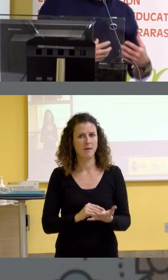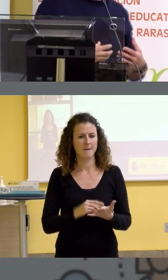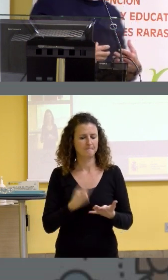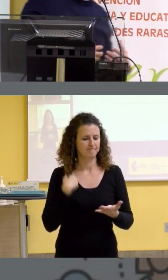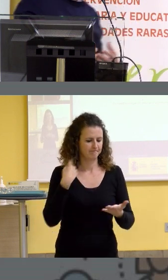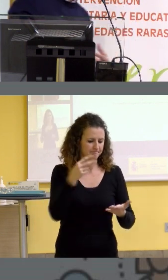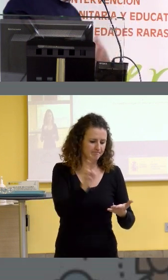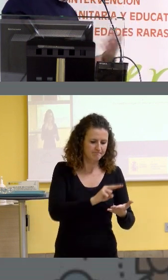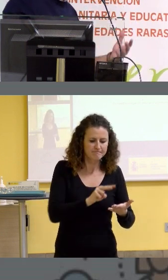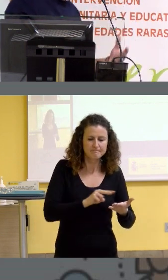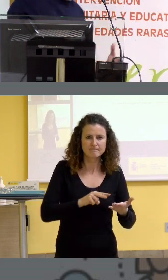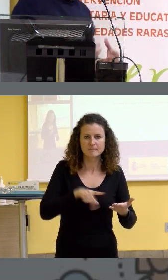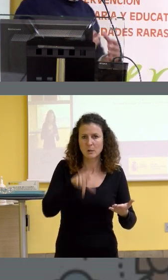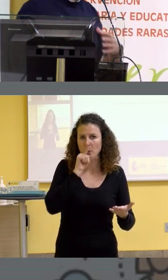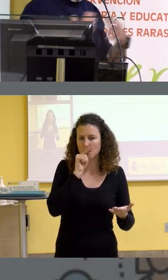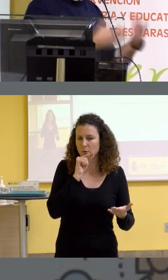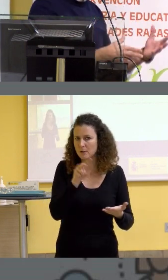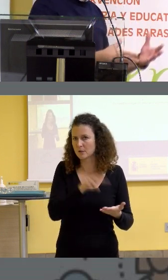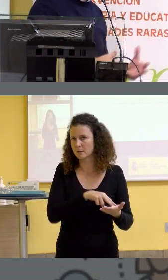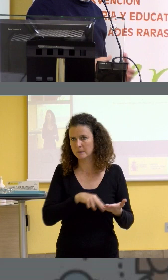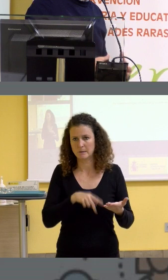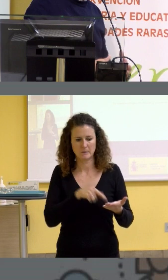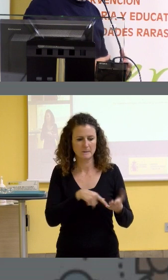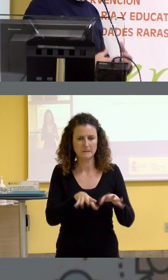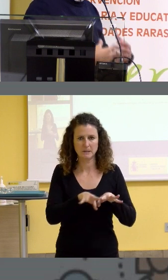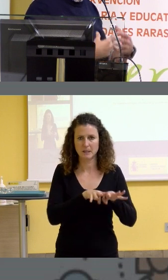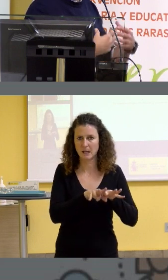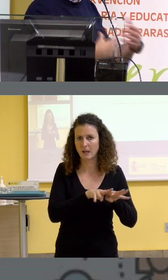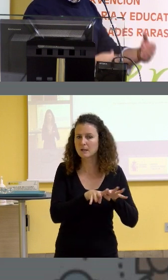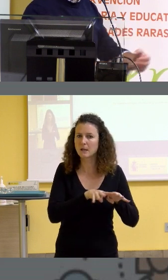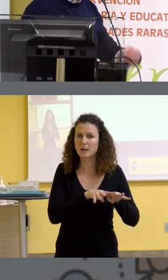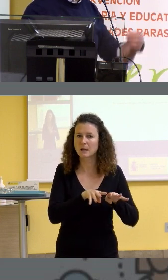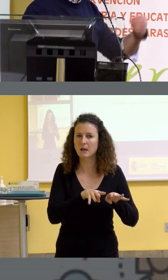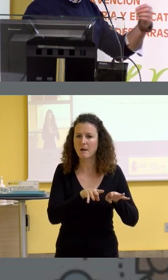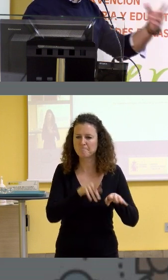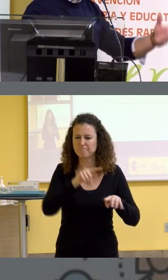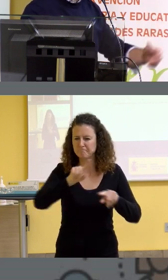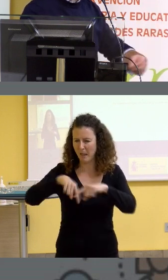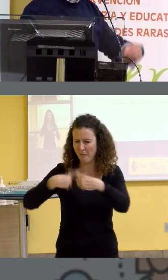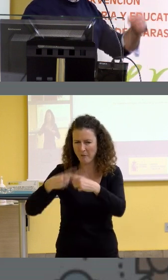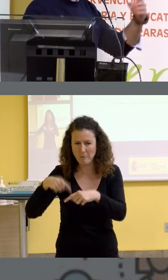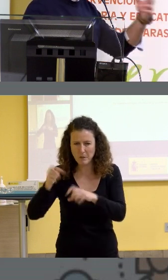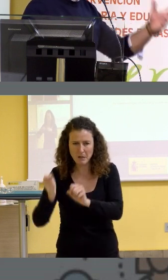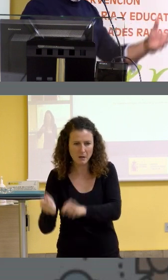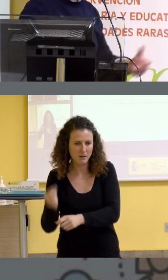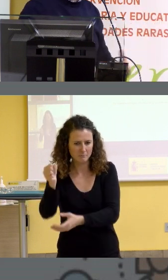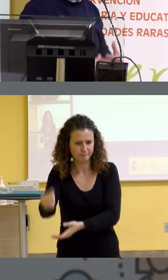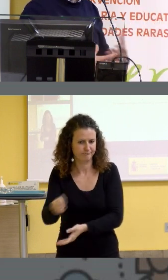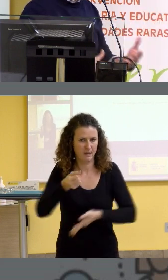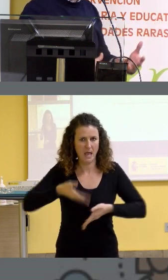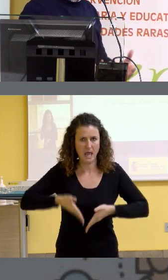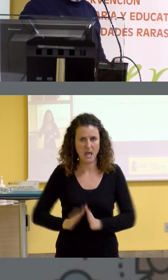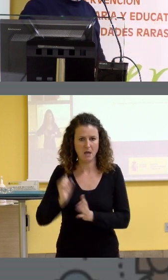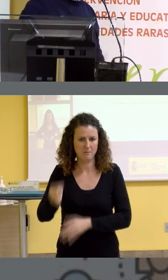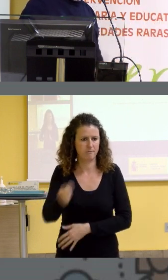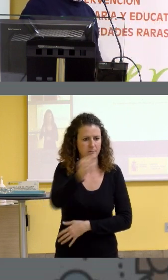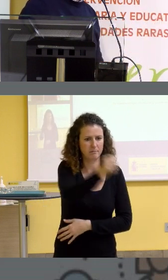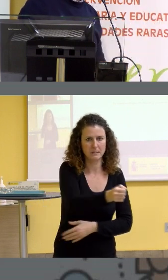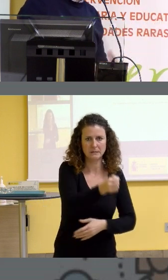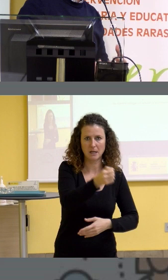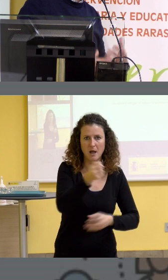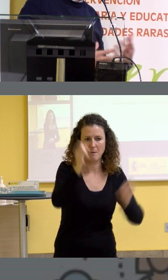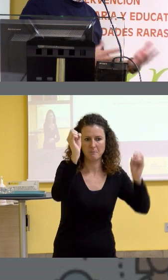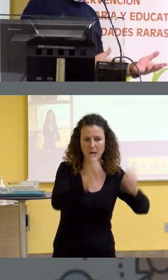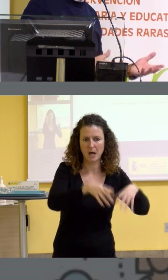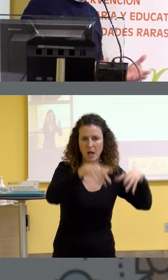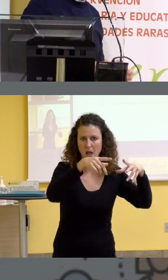leo Twitter donde sea críticas, ¿no?, a esa familia que llevó a su hija al curandero de tal. El problema no es de la familia que ha